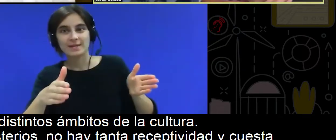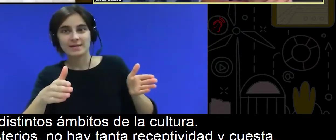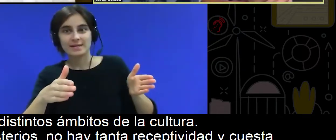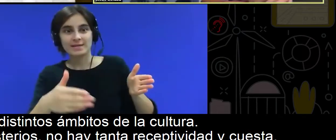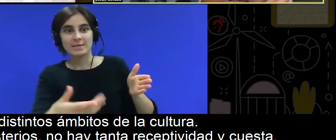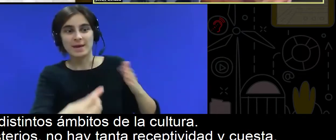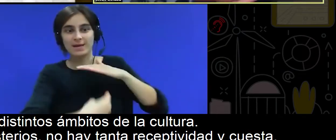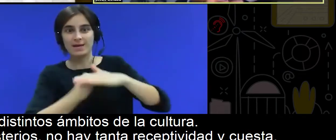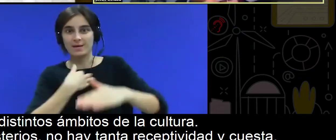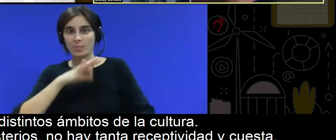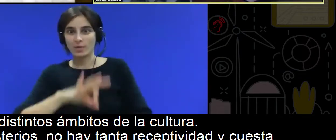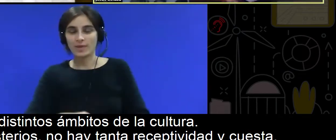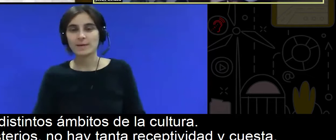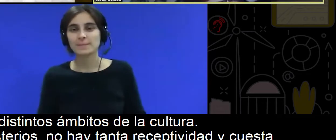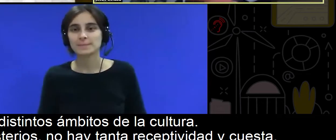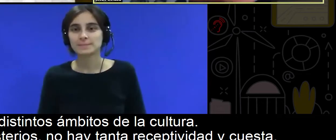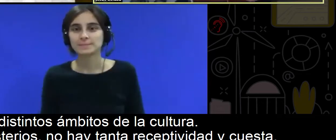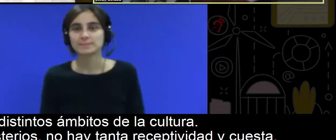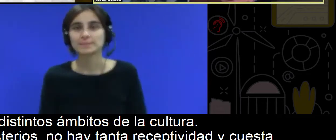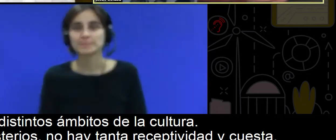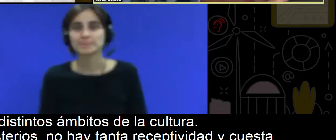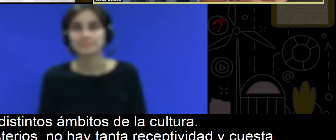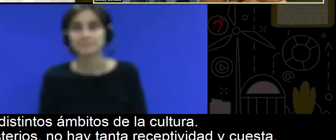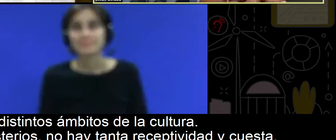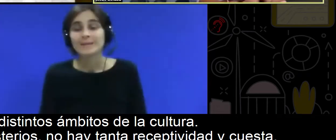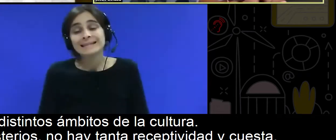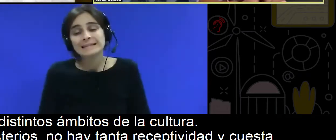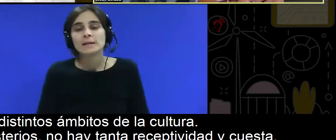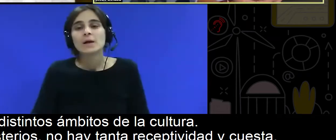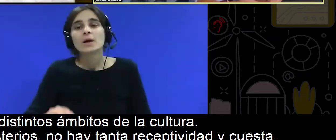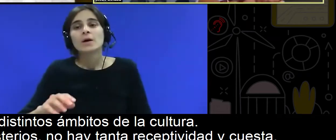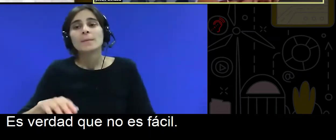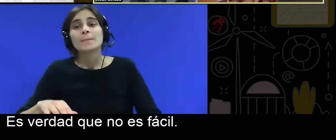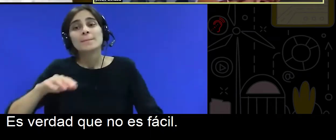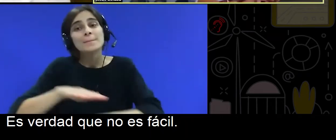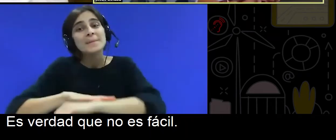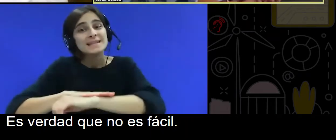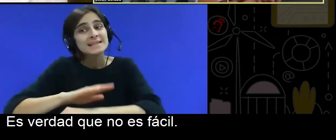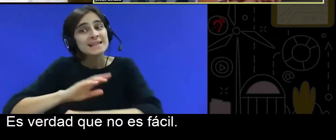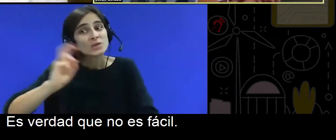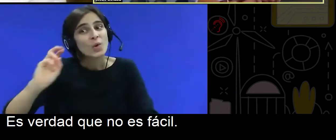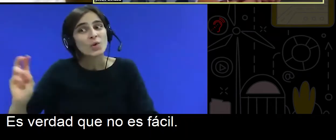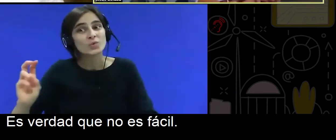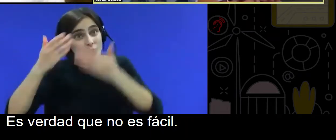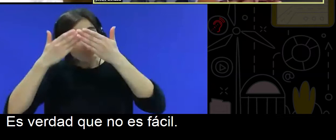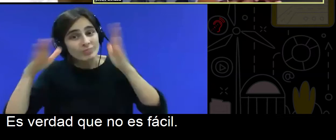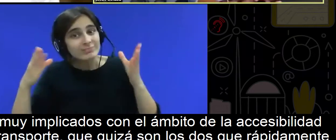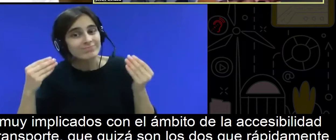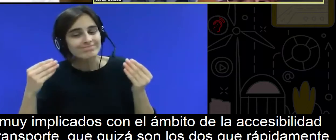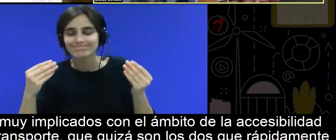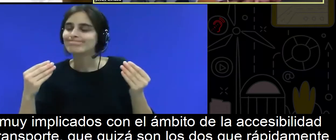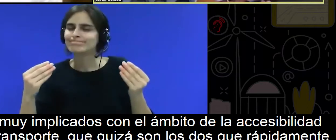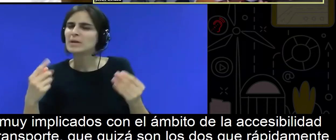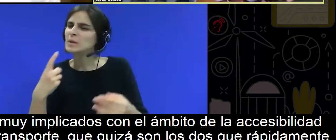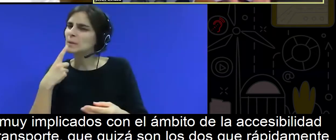cultura. En otros ministerios no hay tanta receptividad, ¿no? Y cuesta, es verdad que eso no es fácil, ¿no?